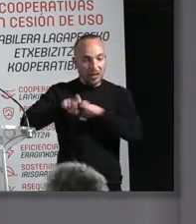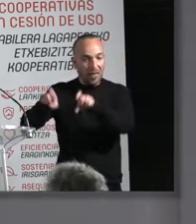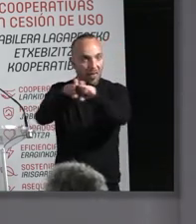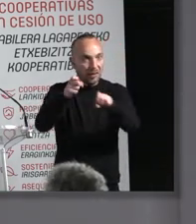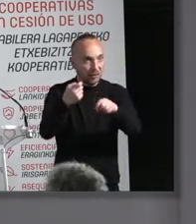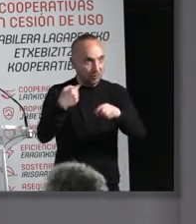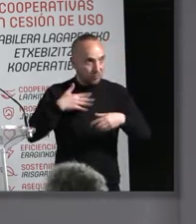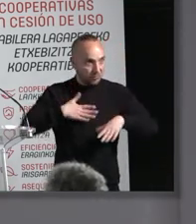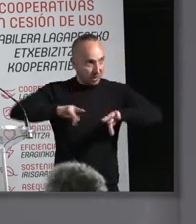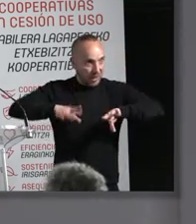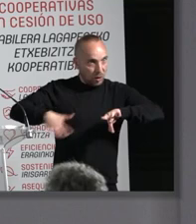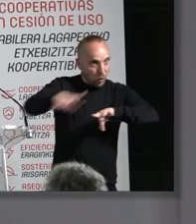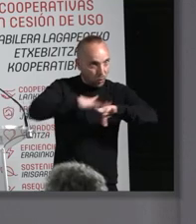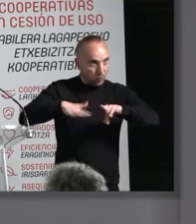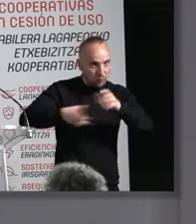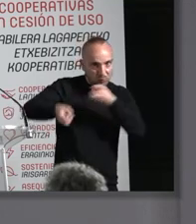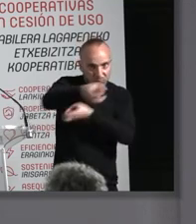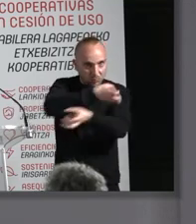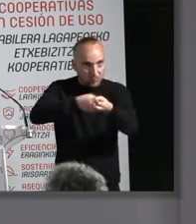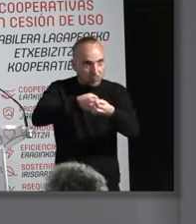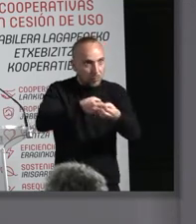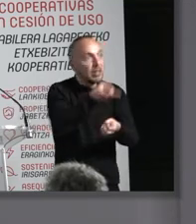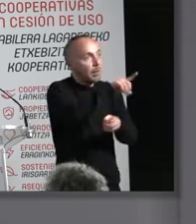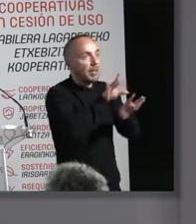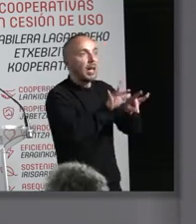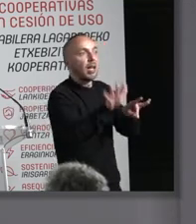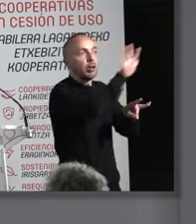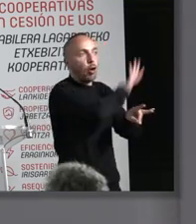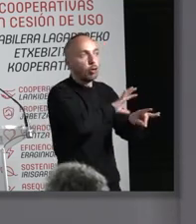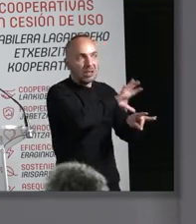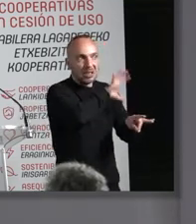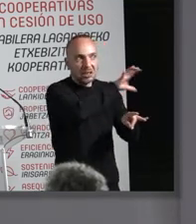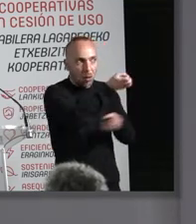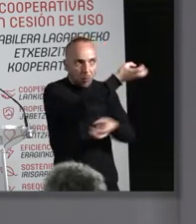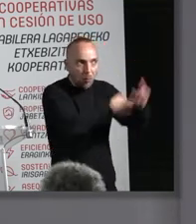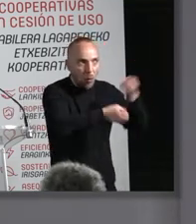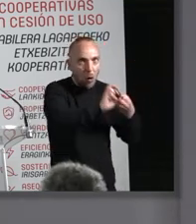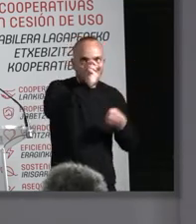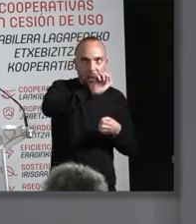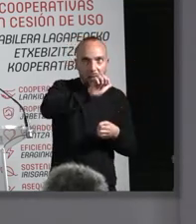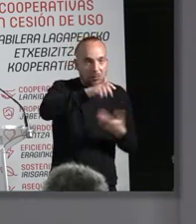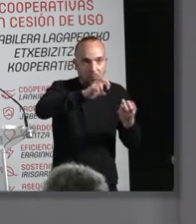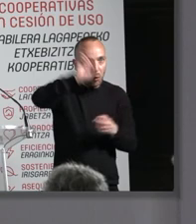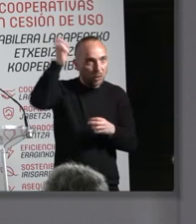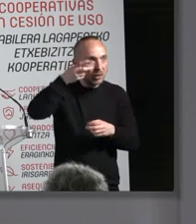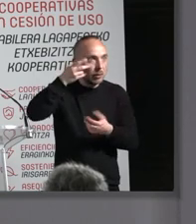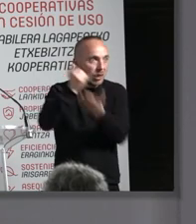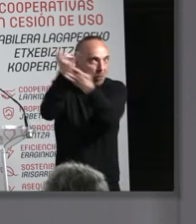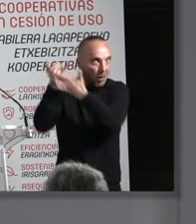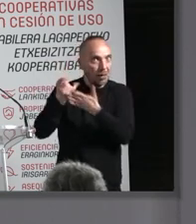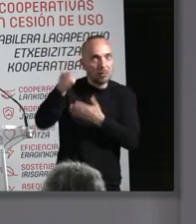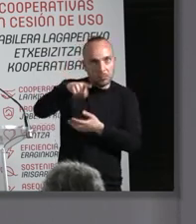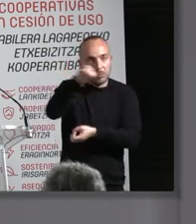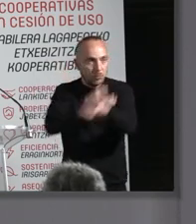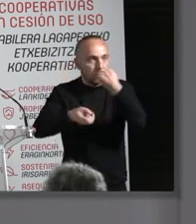pero justamente con todo el resto de territorios del Estado, incluso de otras experiencias que hay por ahí, ¿no? Es decir, estamos aprendiendo unos de otros,